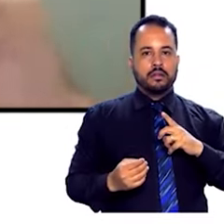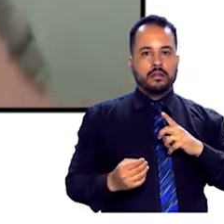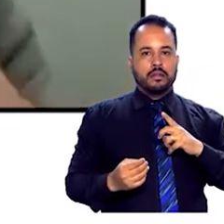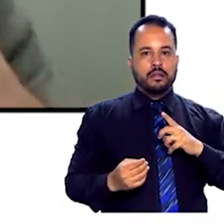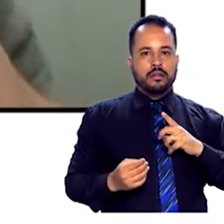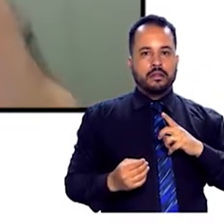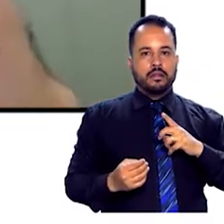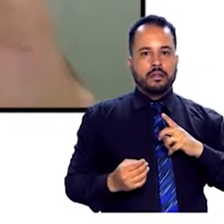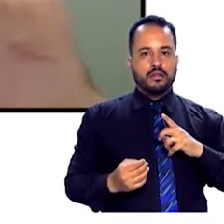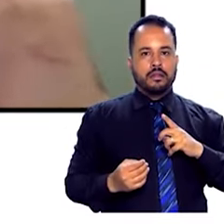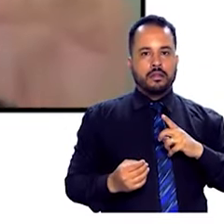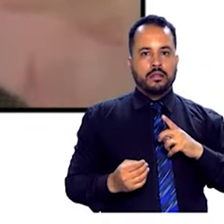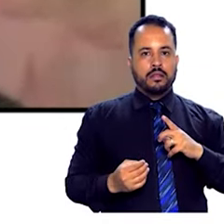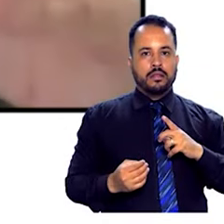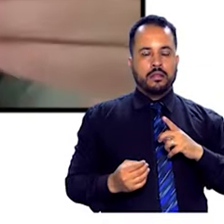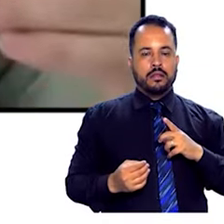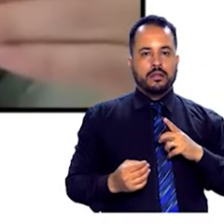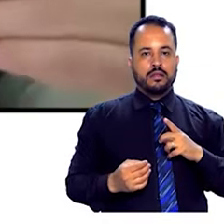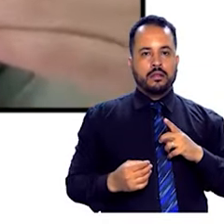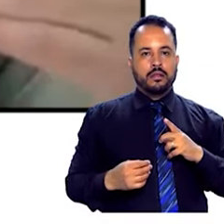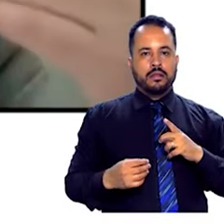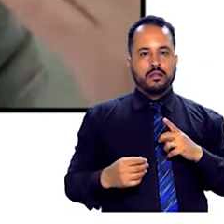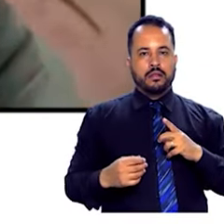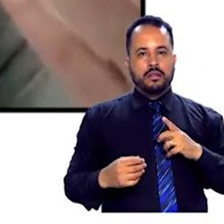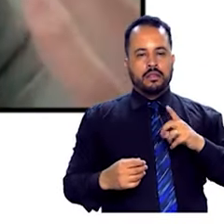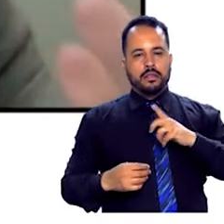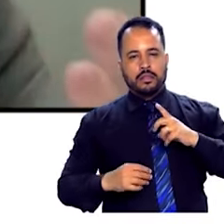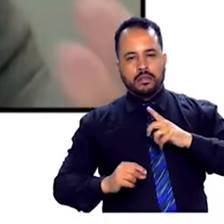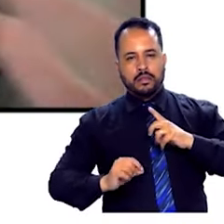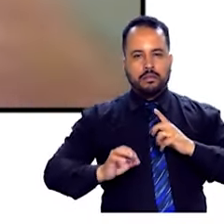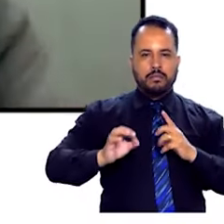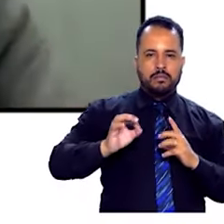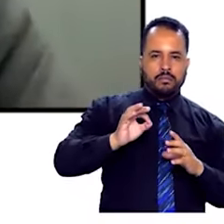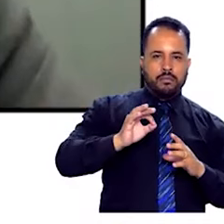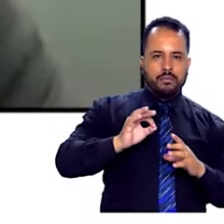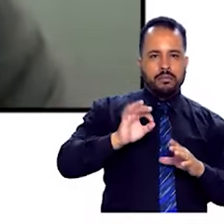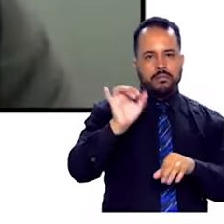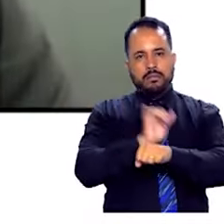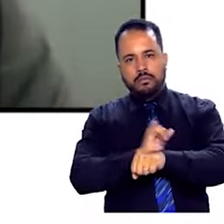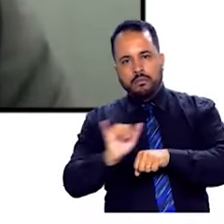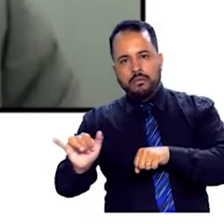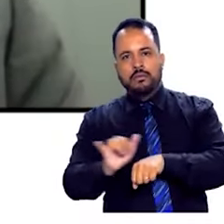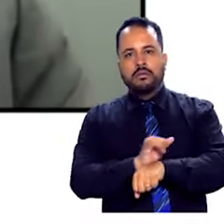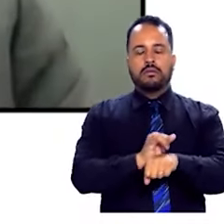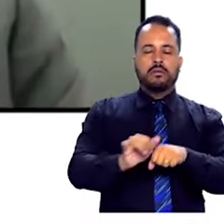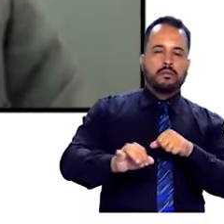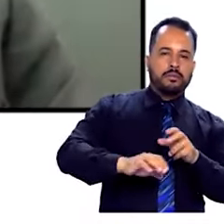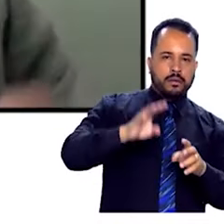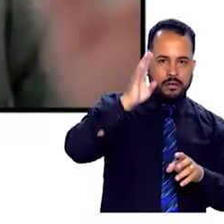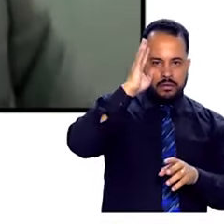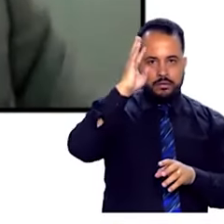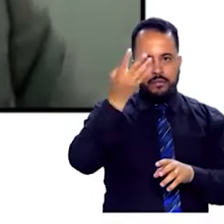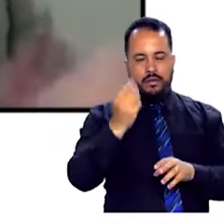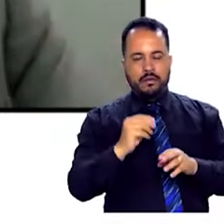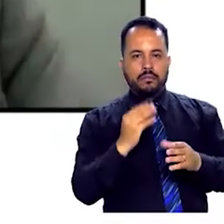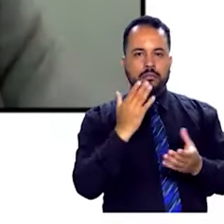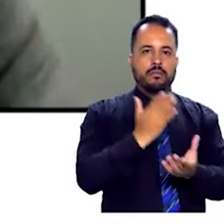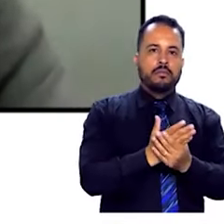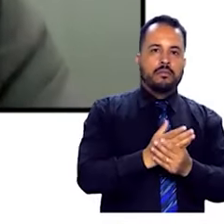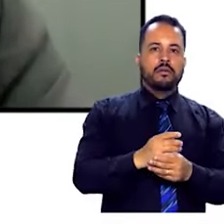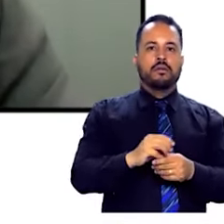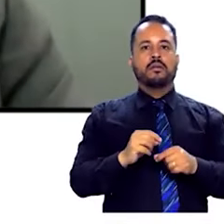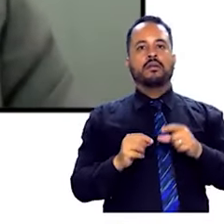herramientas para gobernar Su agenda que Son las que voy a explicar a continuación y con esto Creo